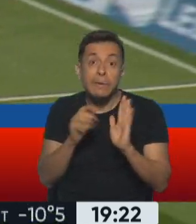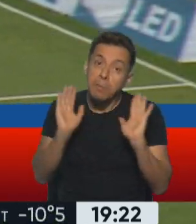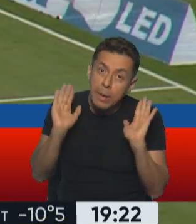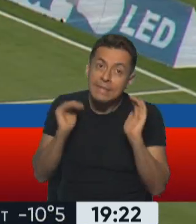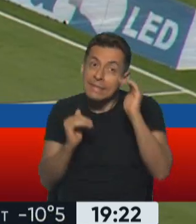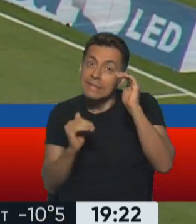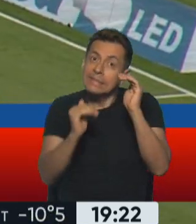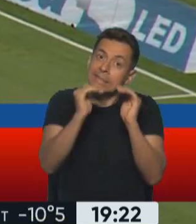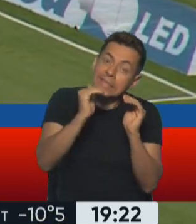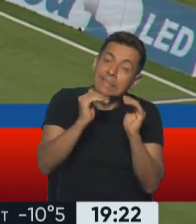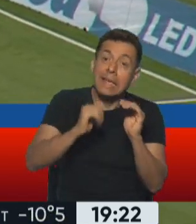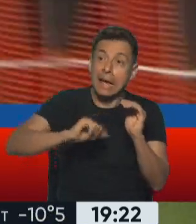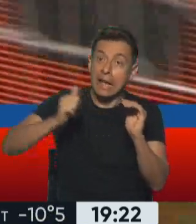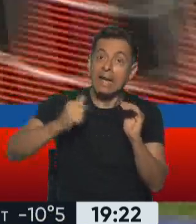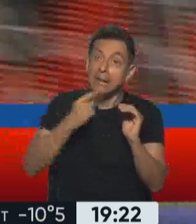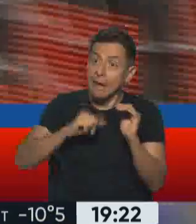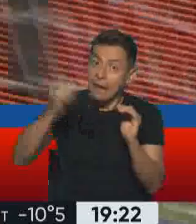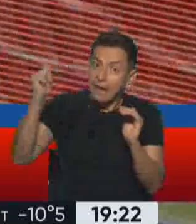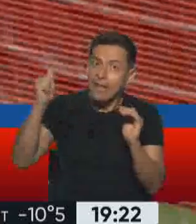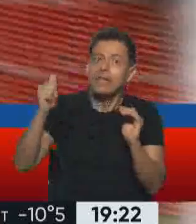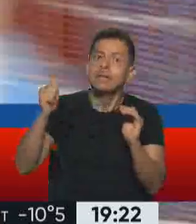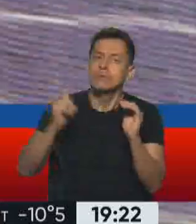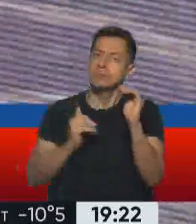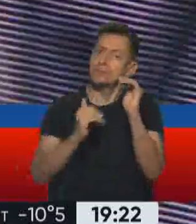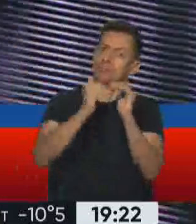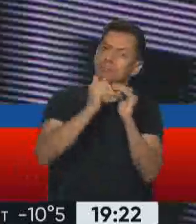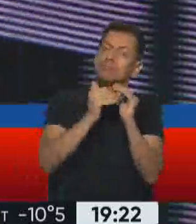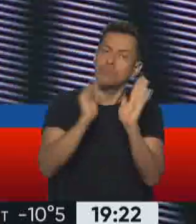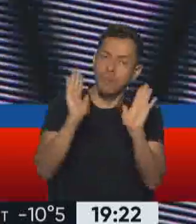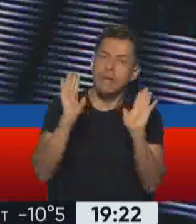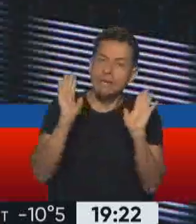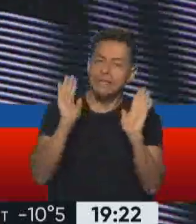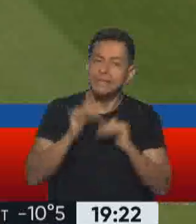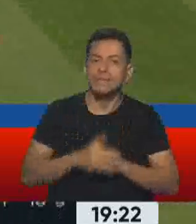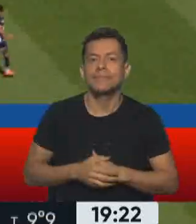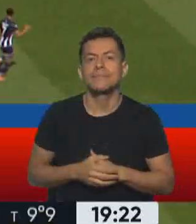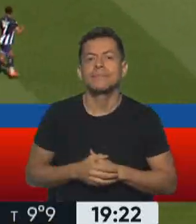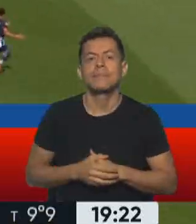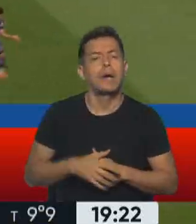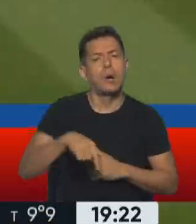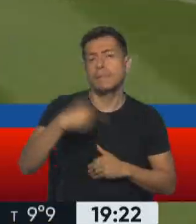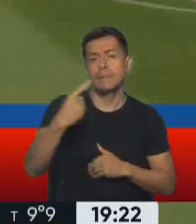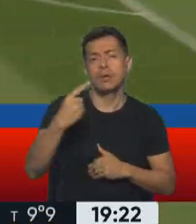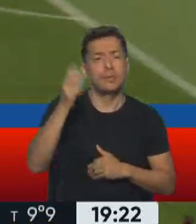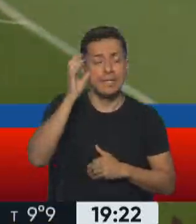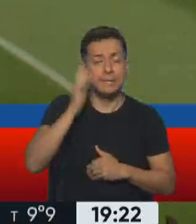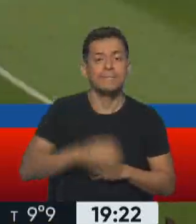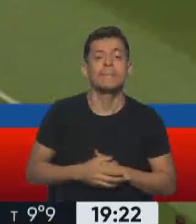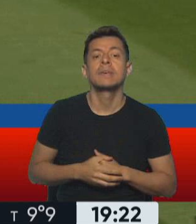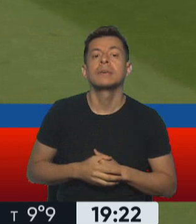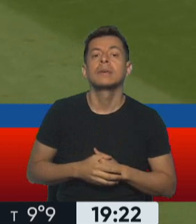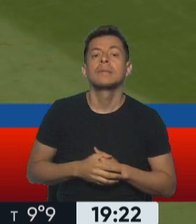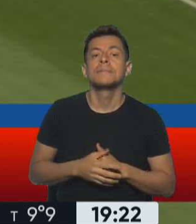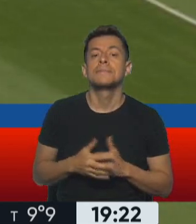si gana que compró seguir manteniendo los dos puntos exactamente si gana river estará a dos juntos sumar a 27